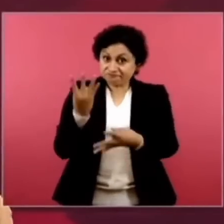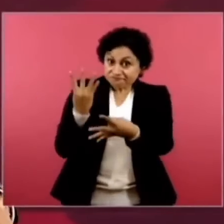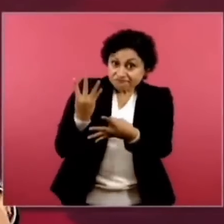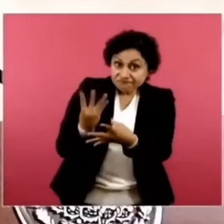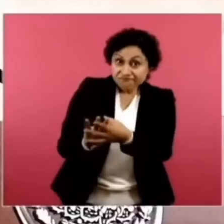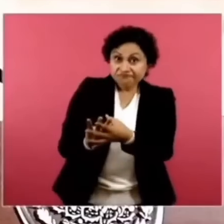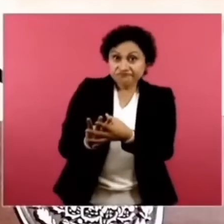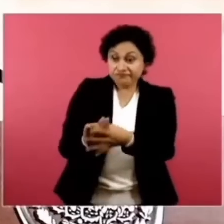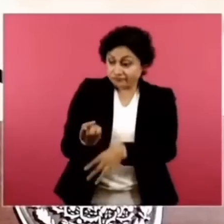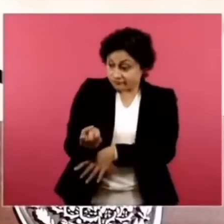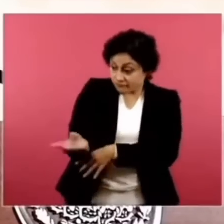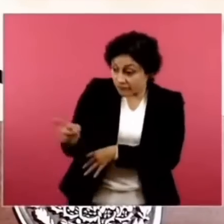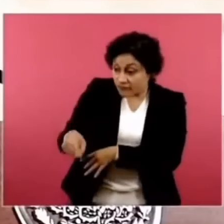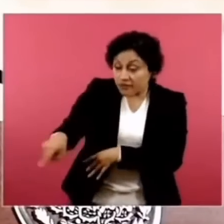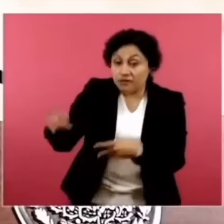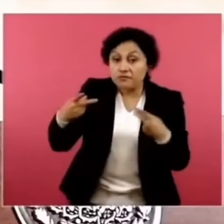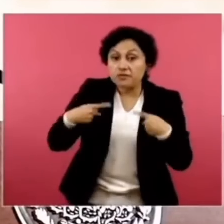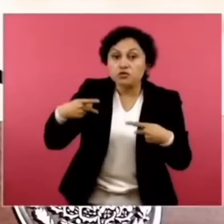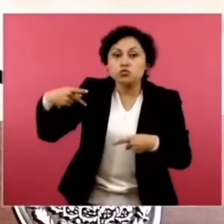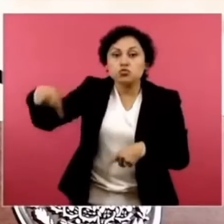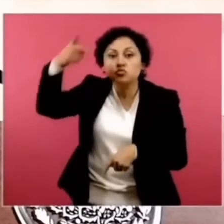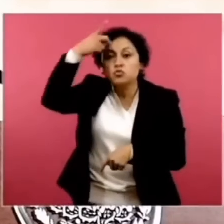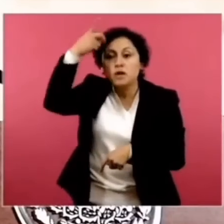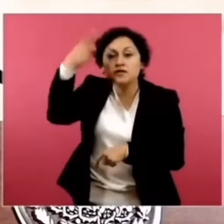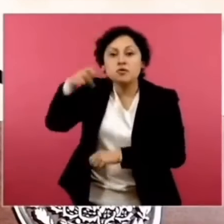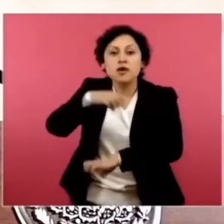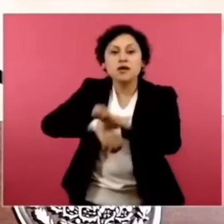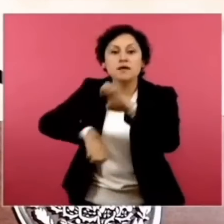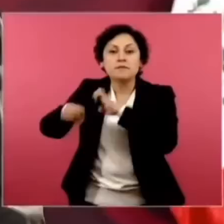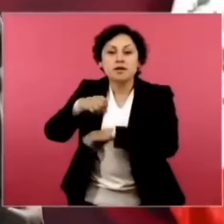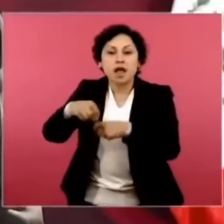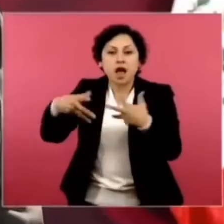reclusorios, y cobran